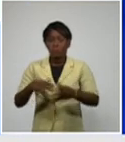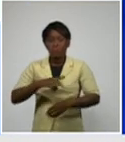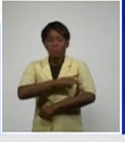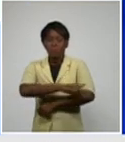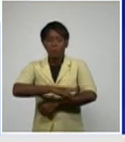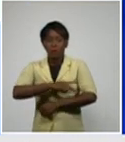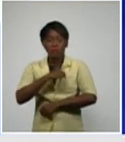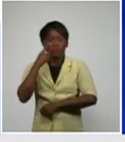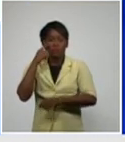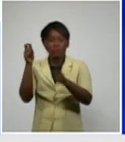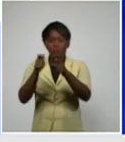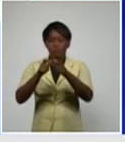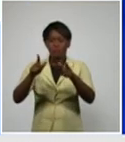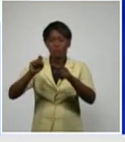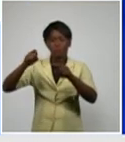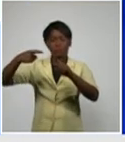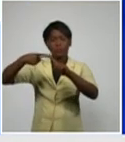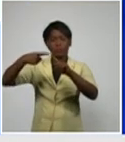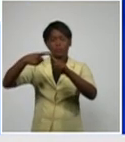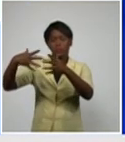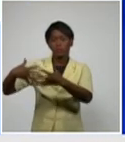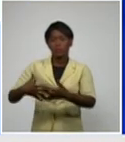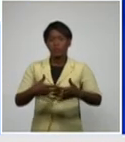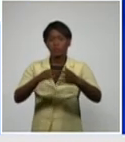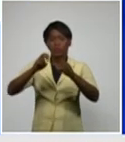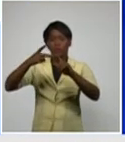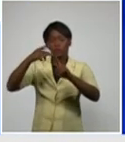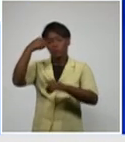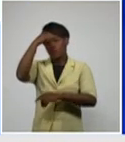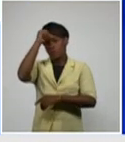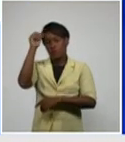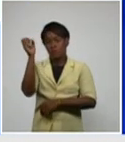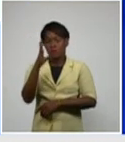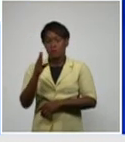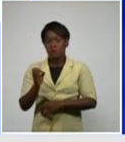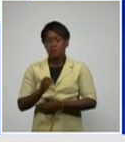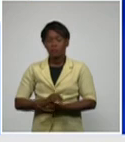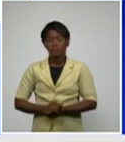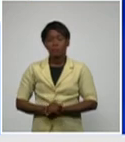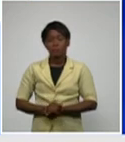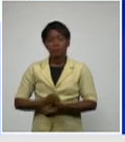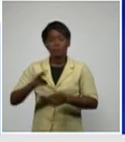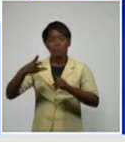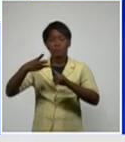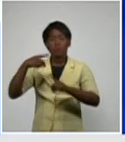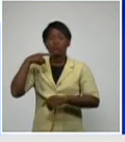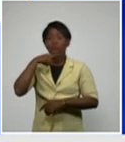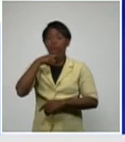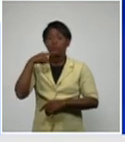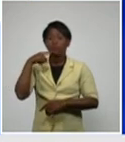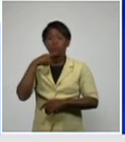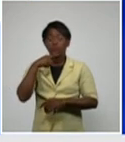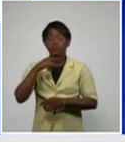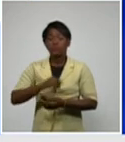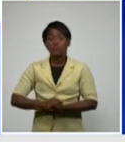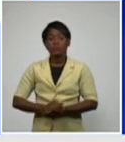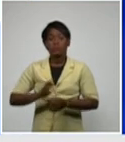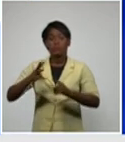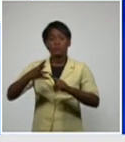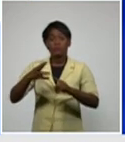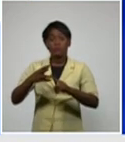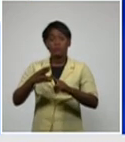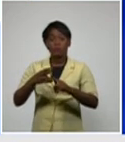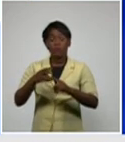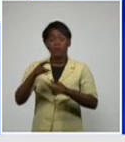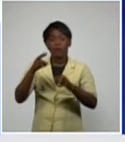mundo. Estados Unidos a la cabeza, le sigue la India, Brasil, Rusia y el Reino Unido. Y entre los que